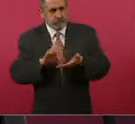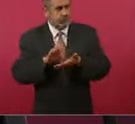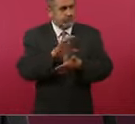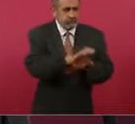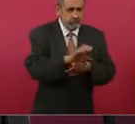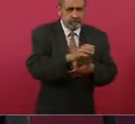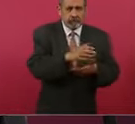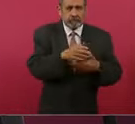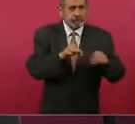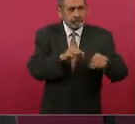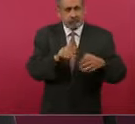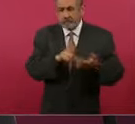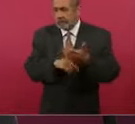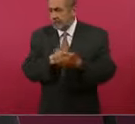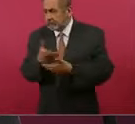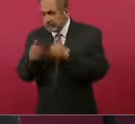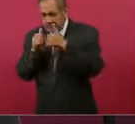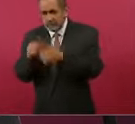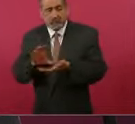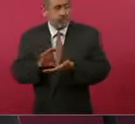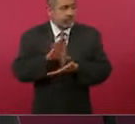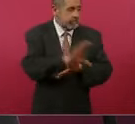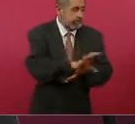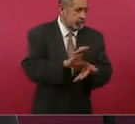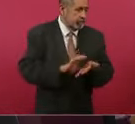de estos hospitales.